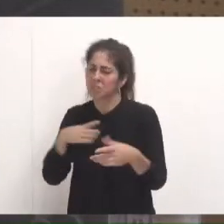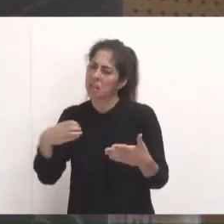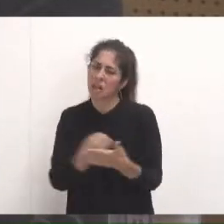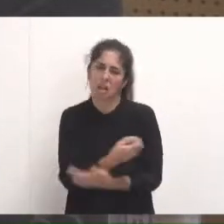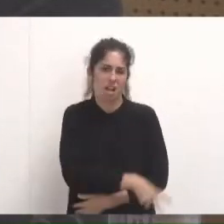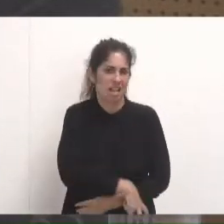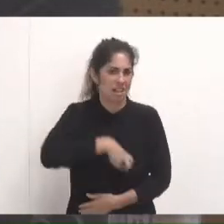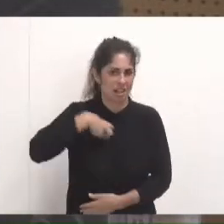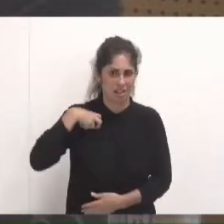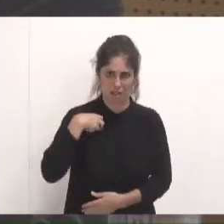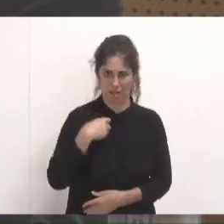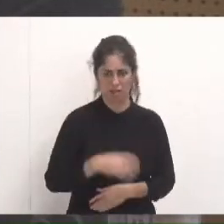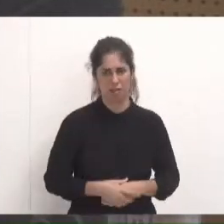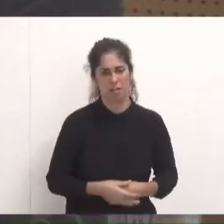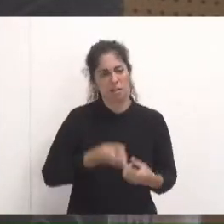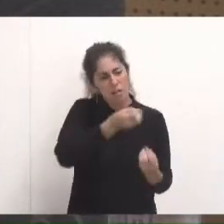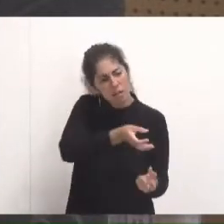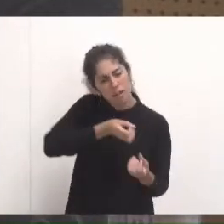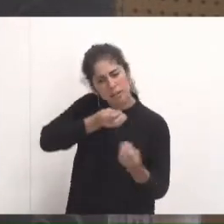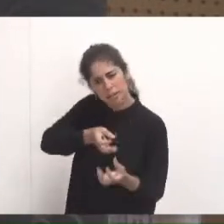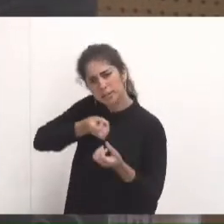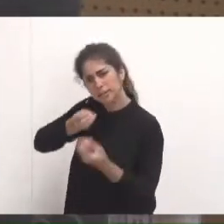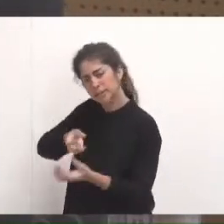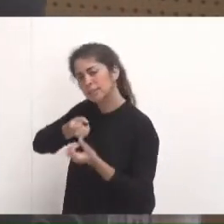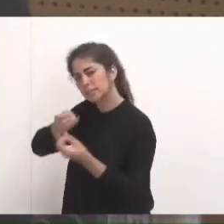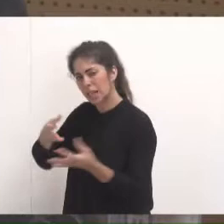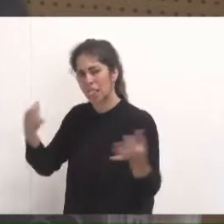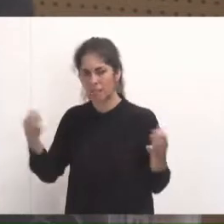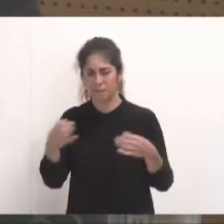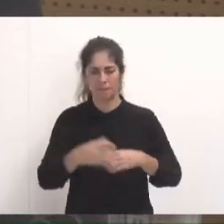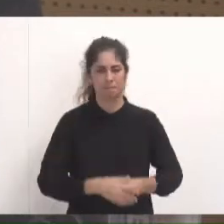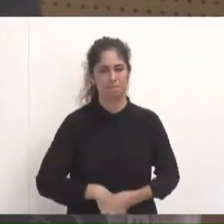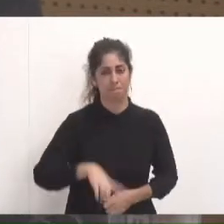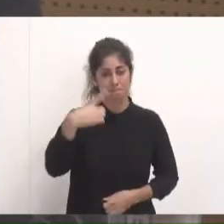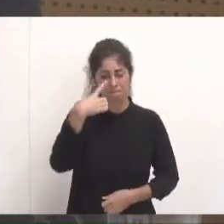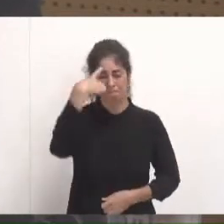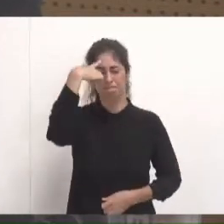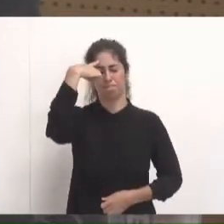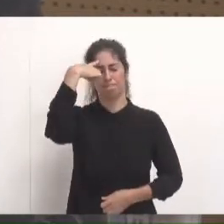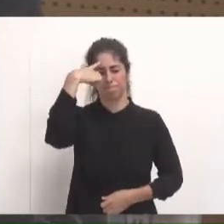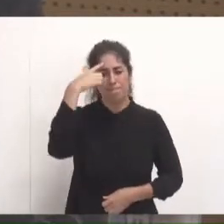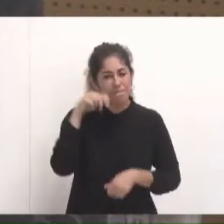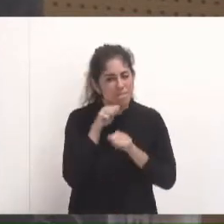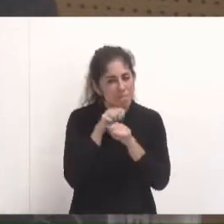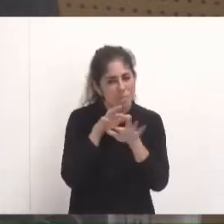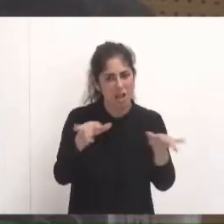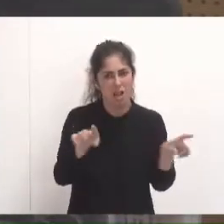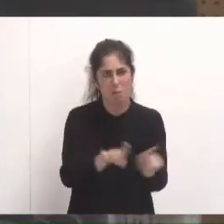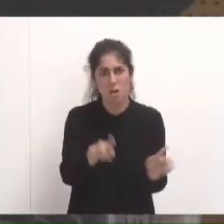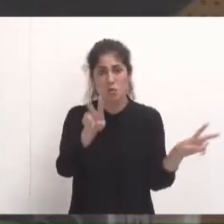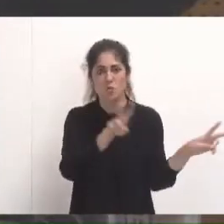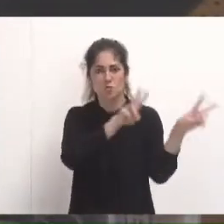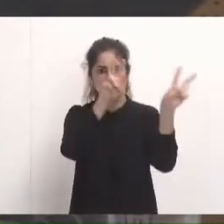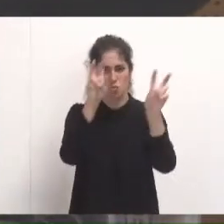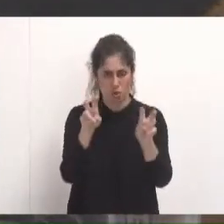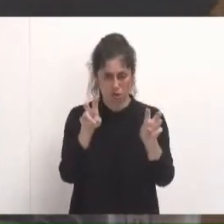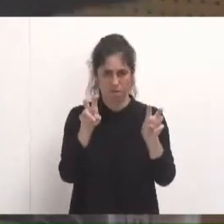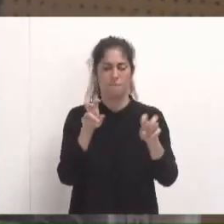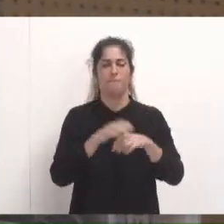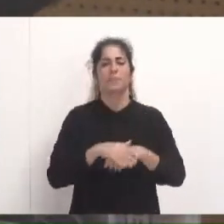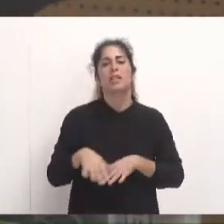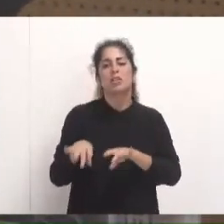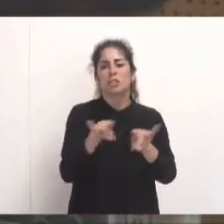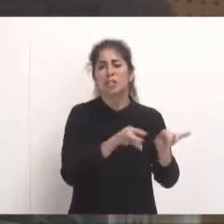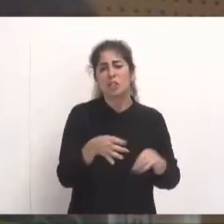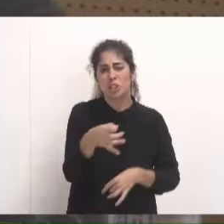No debemos olvidar que nos encontramos delante de una plaga nueva, ¿no? Los territorios insulares, por cierto, Azores,